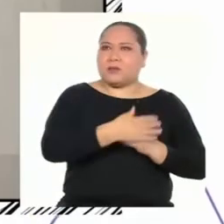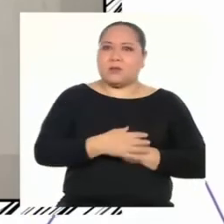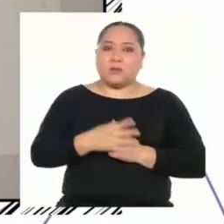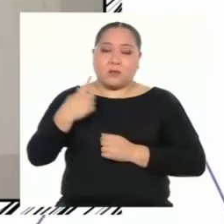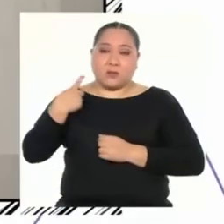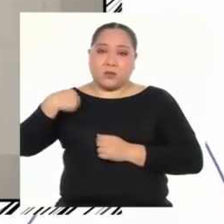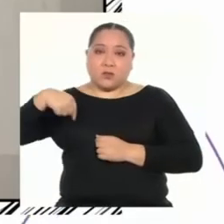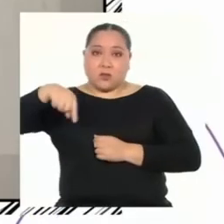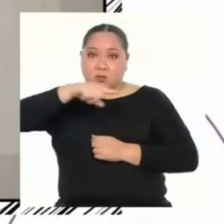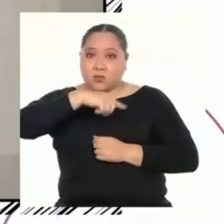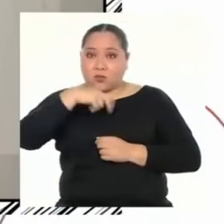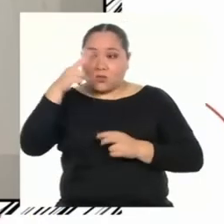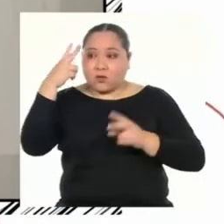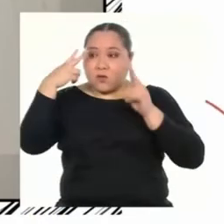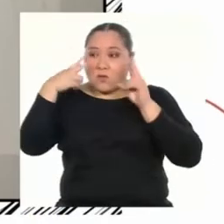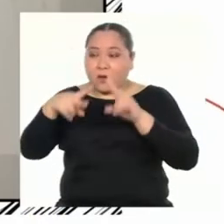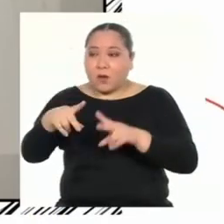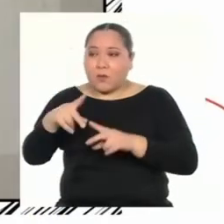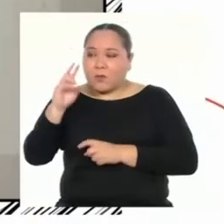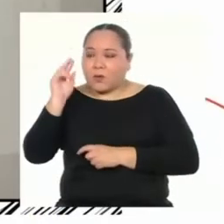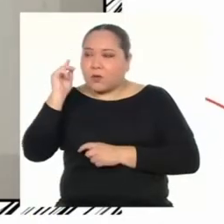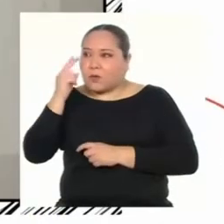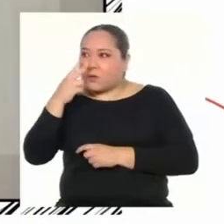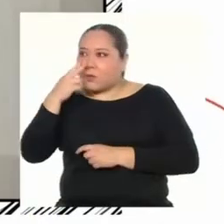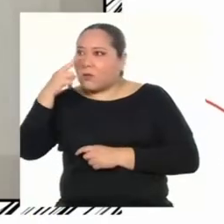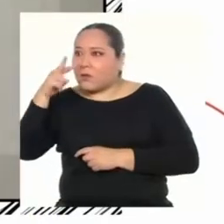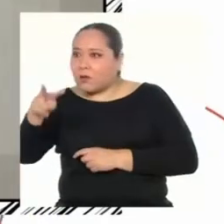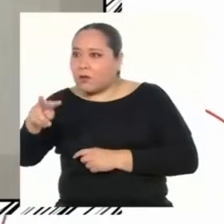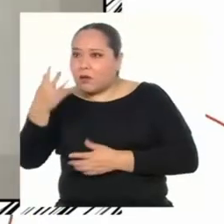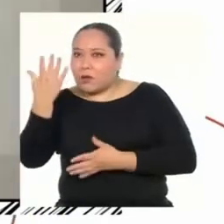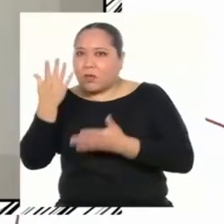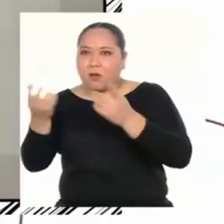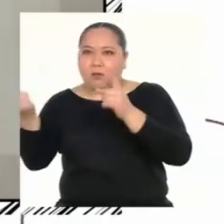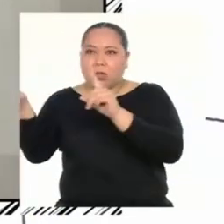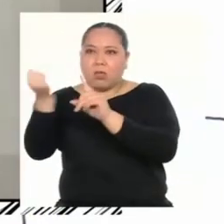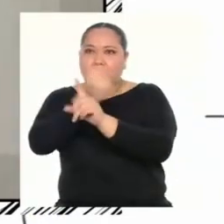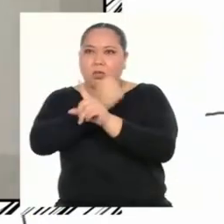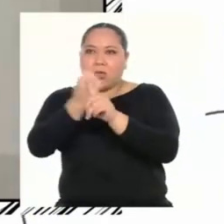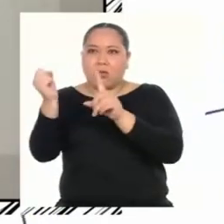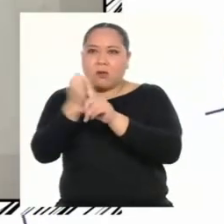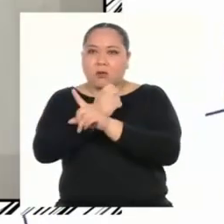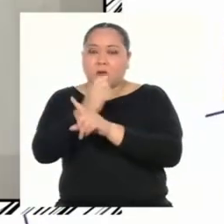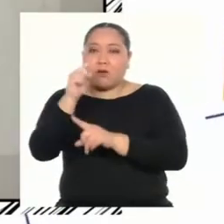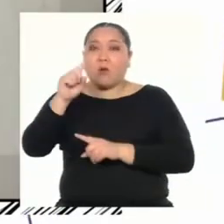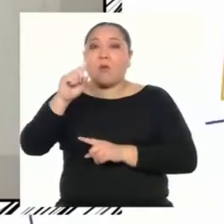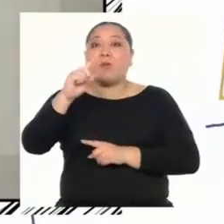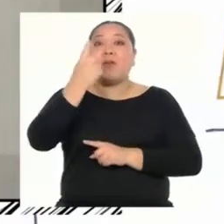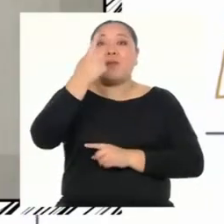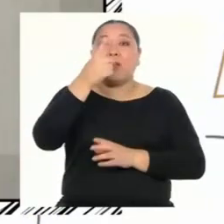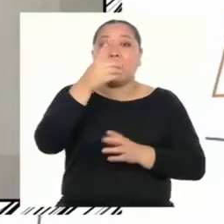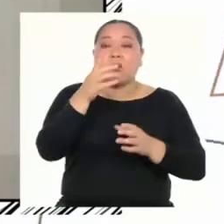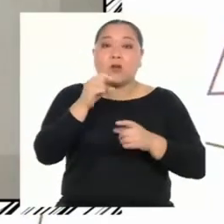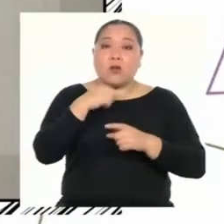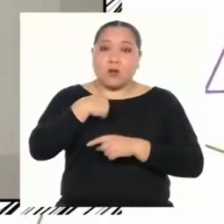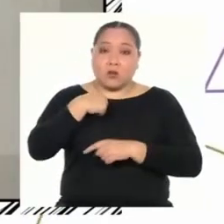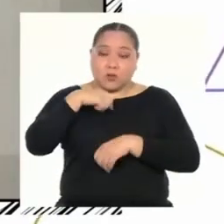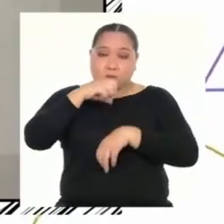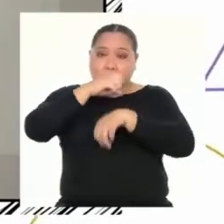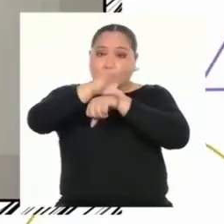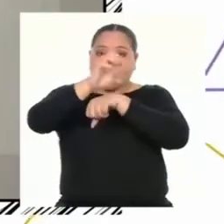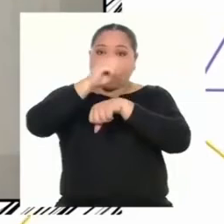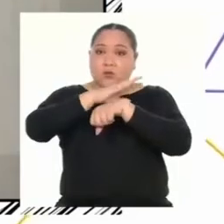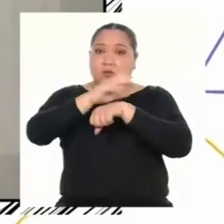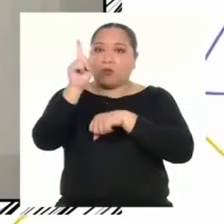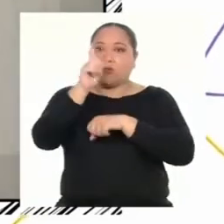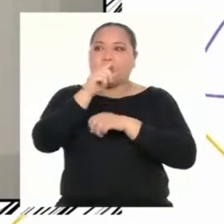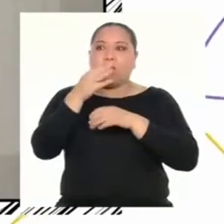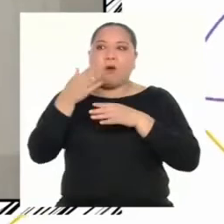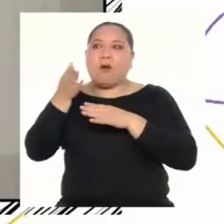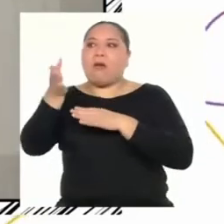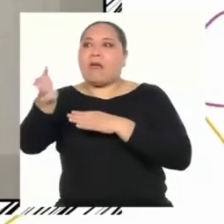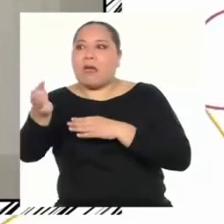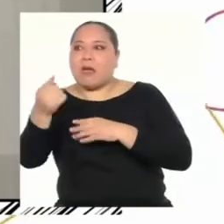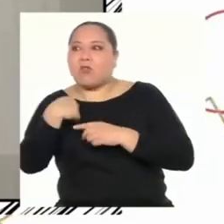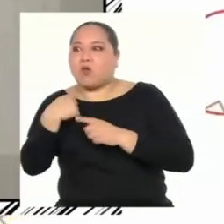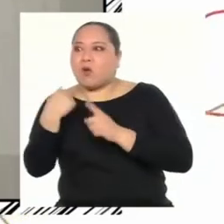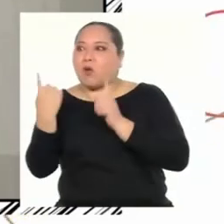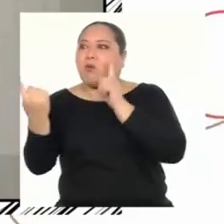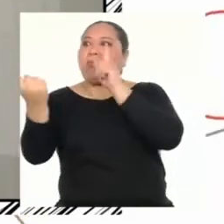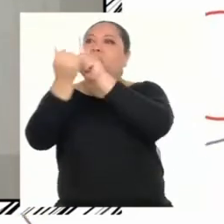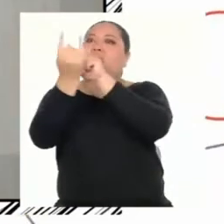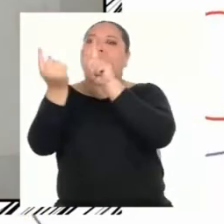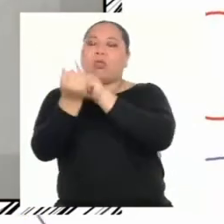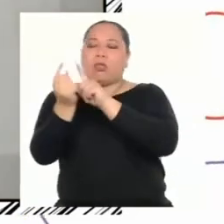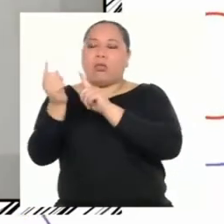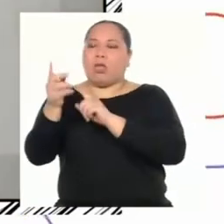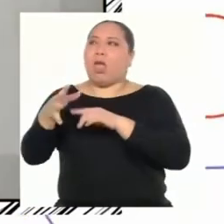nosotros somos testigos de una situación de presunta violencia, lo primero que les recomendamos es no intervenir